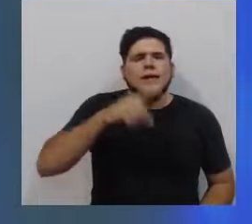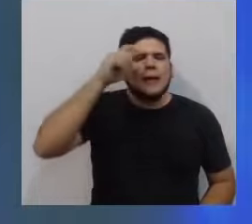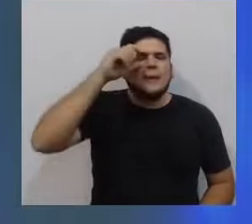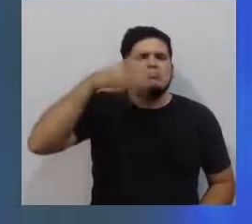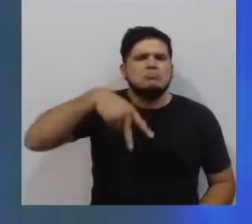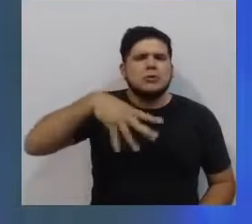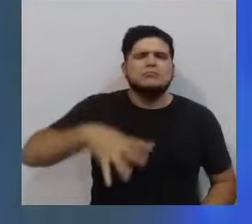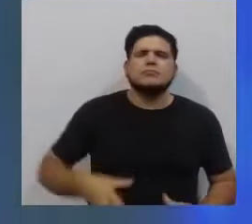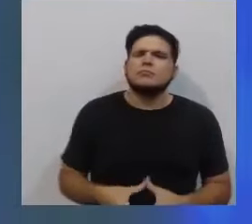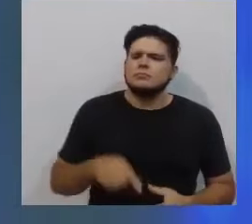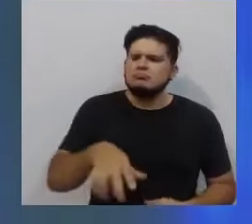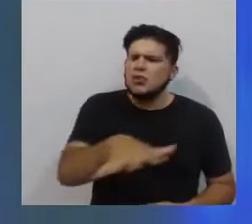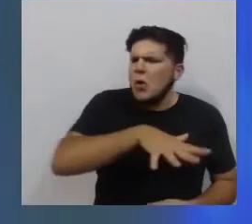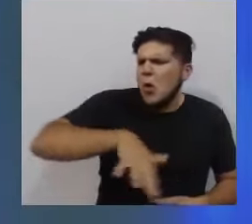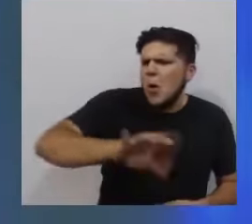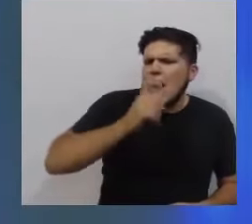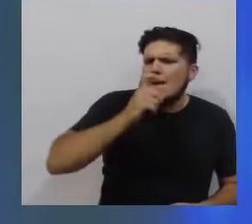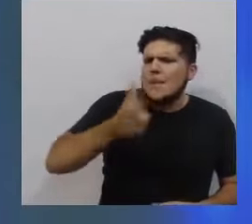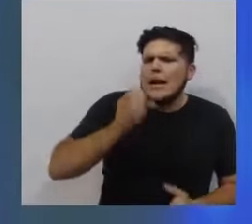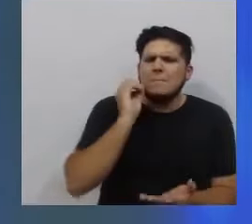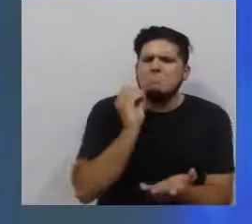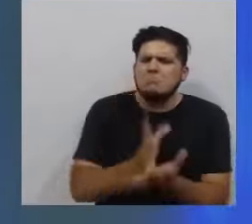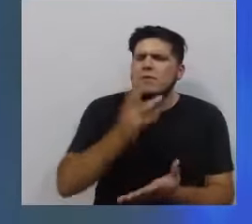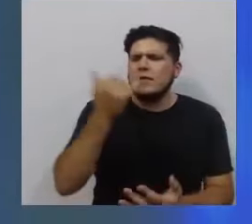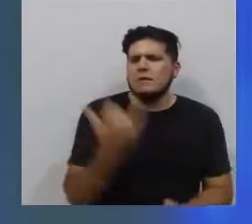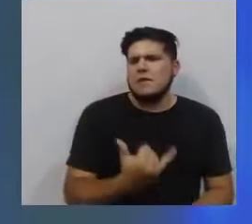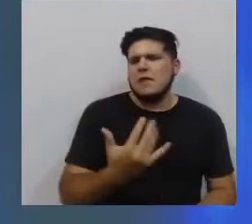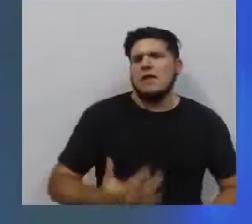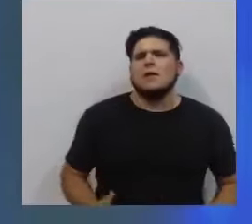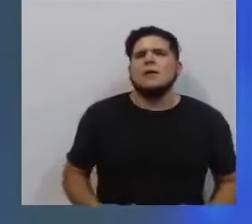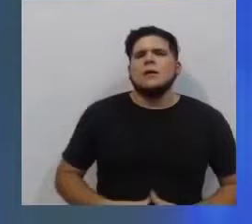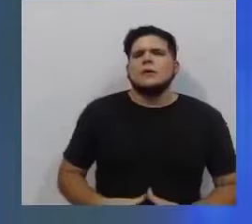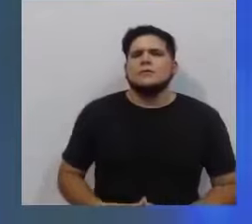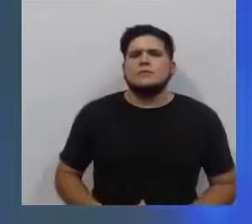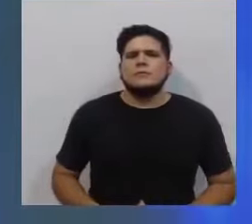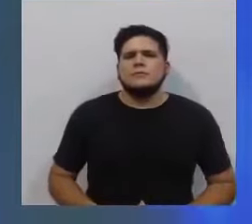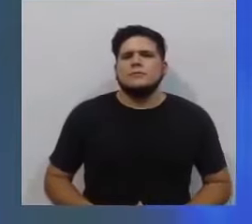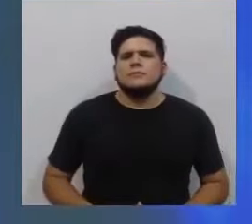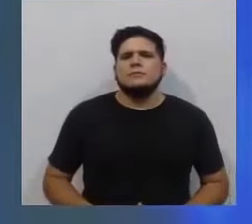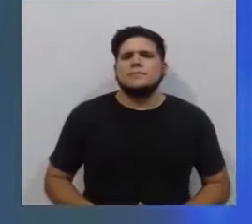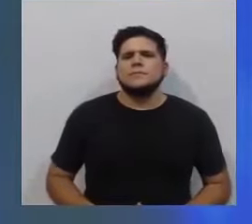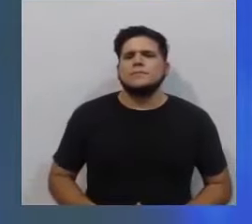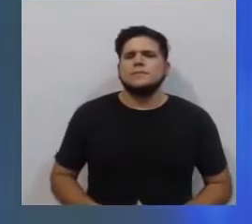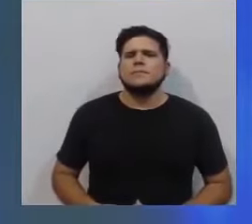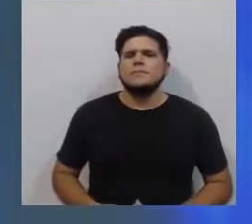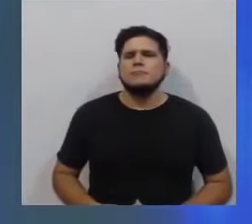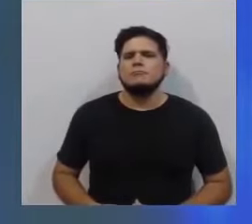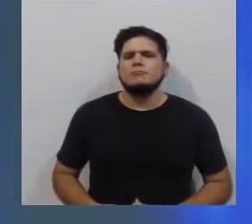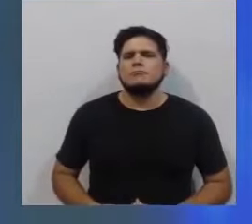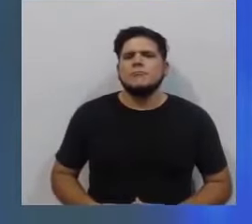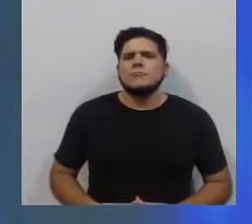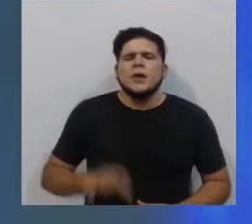trascendente eso movió su corazón cuando dios inquieta tu corazón cuando dios